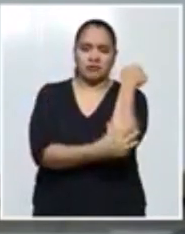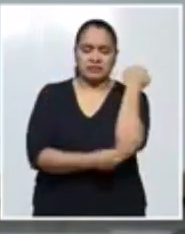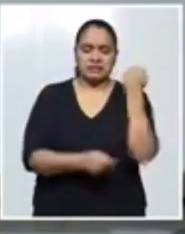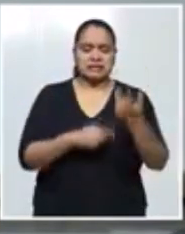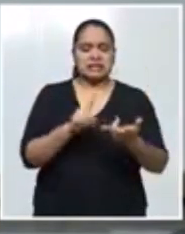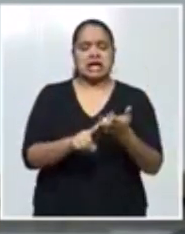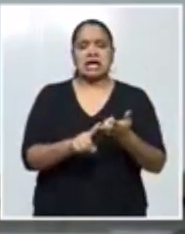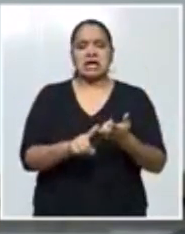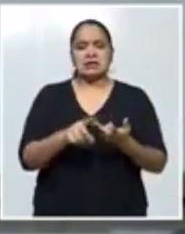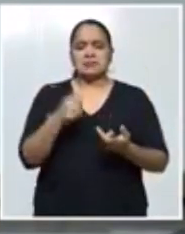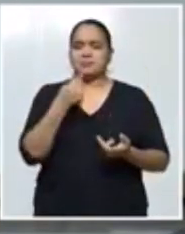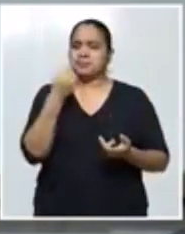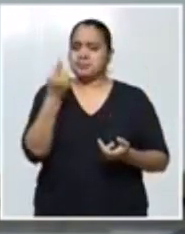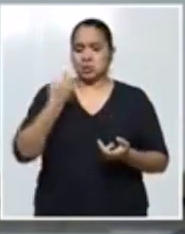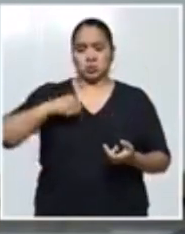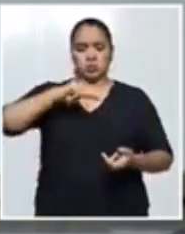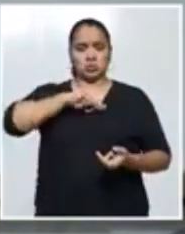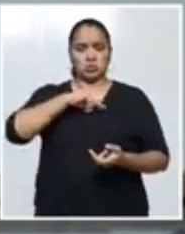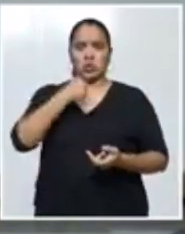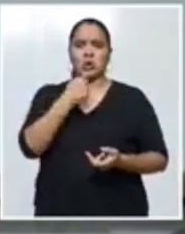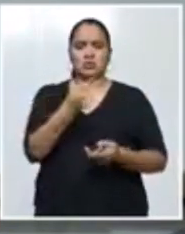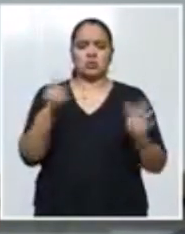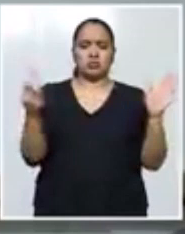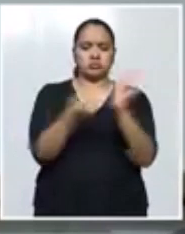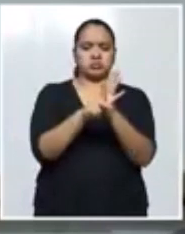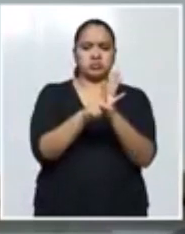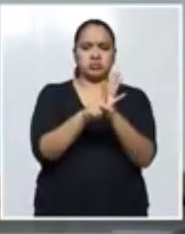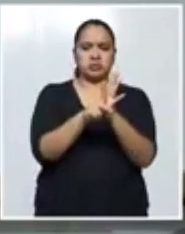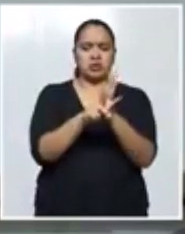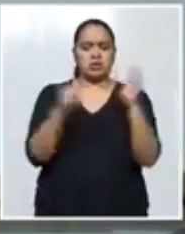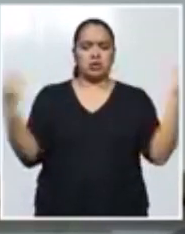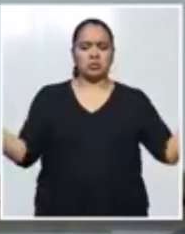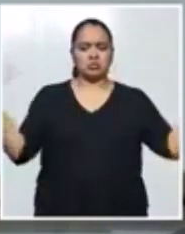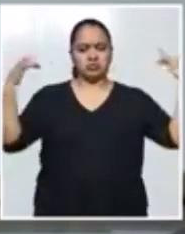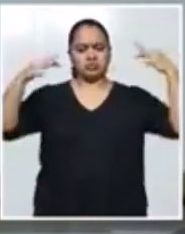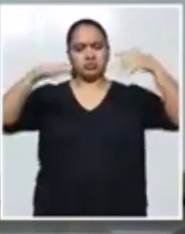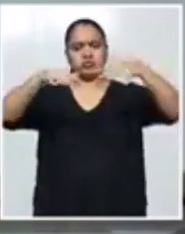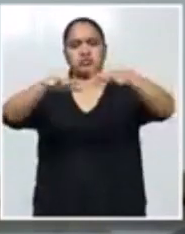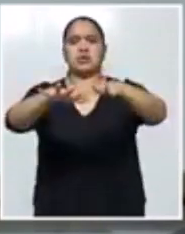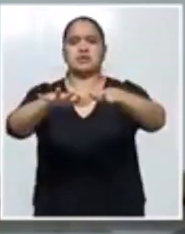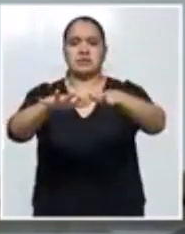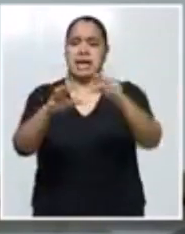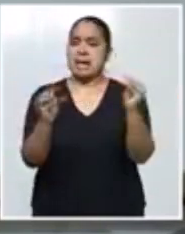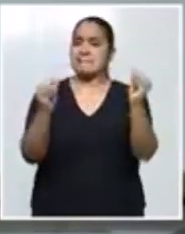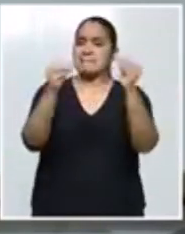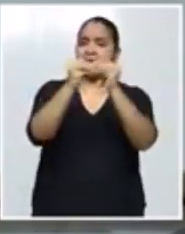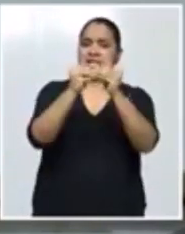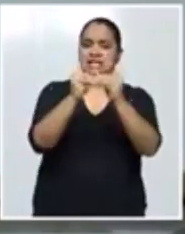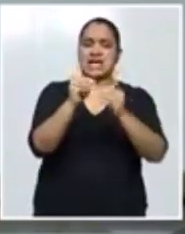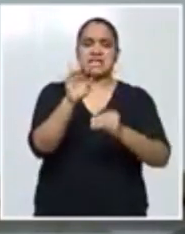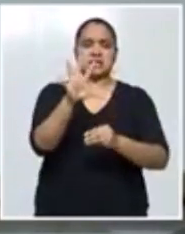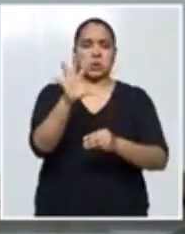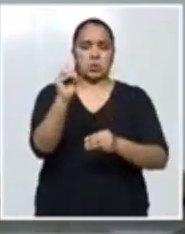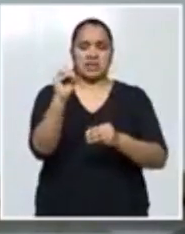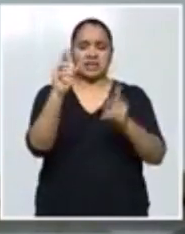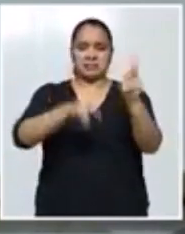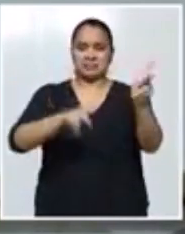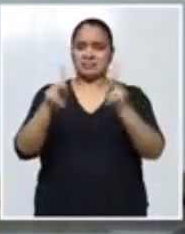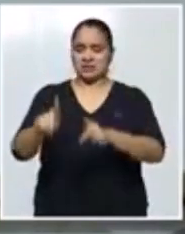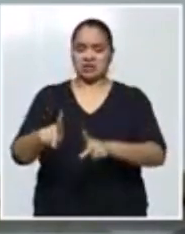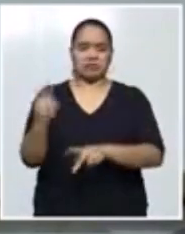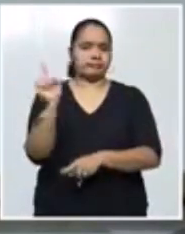mantiene vigente la prohibición de eventos que impliquen la concentración de más de 50